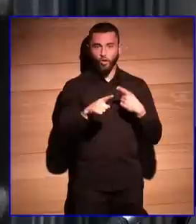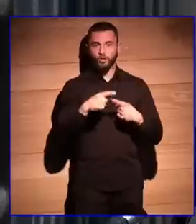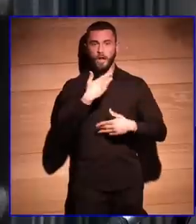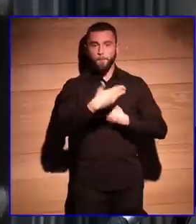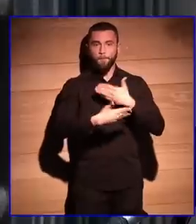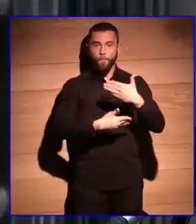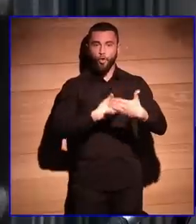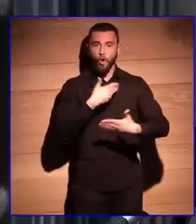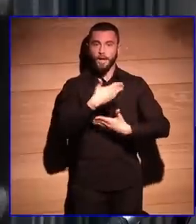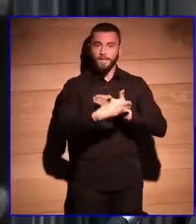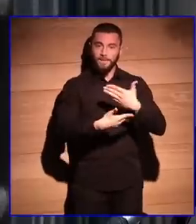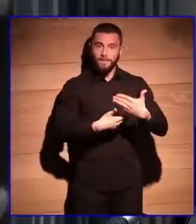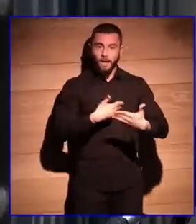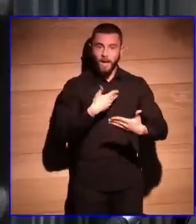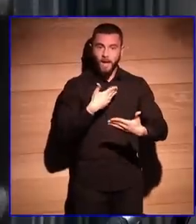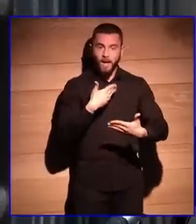progresiva